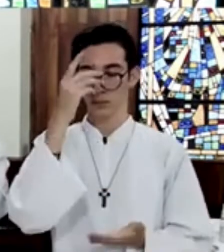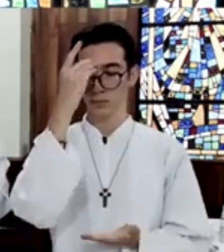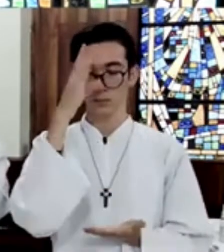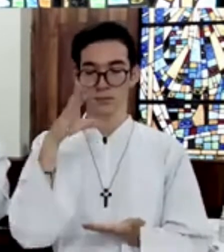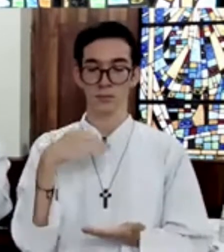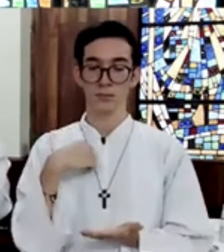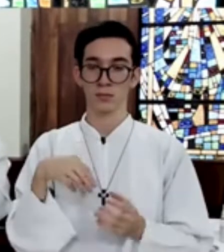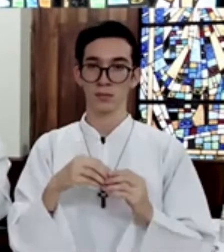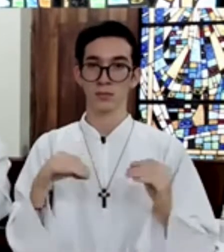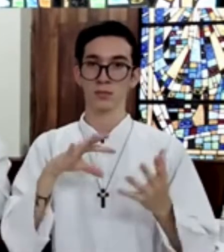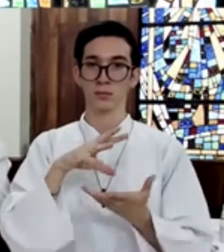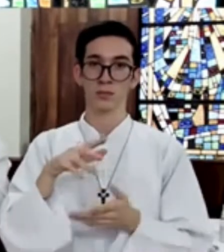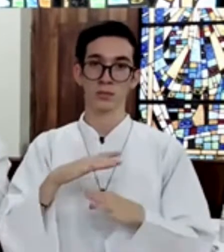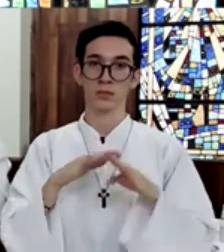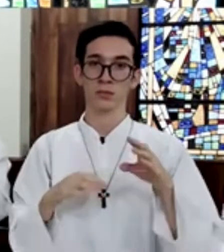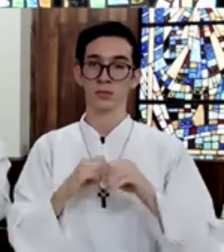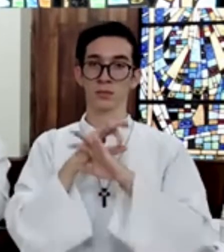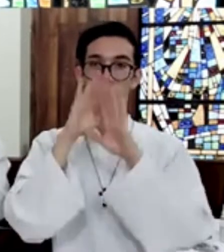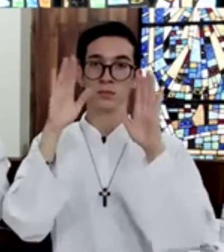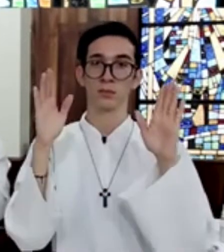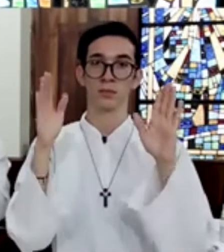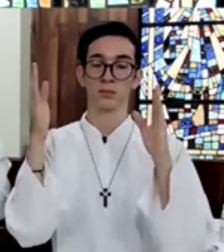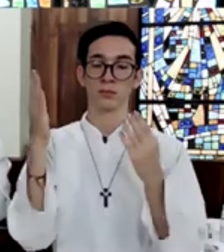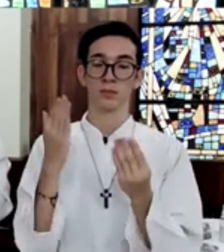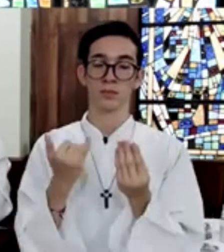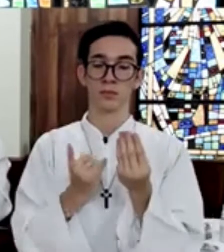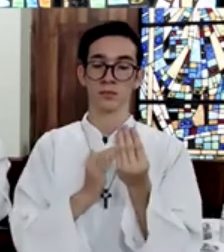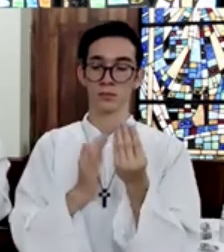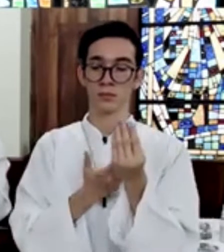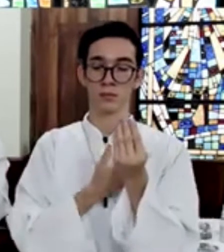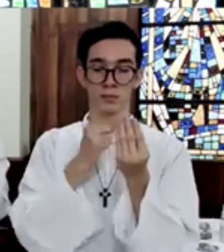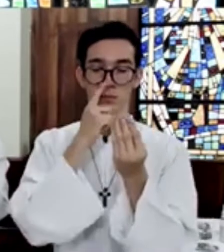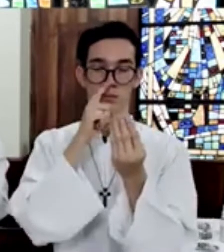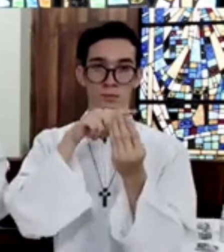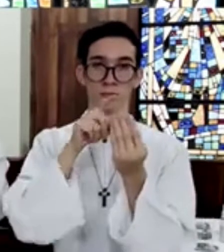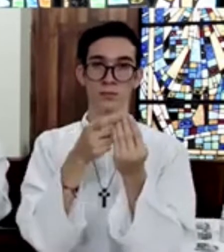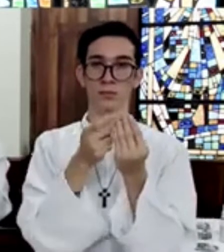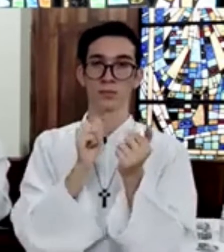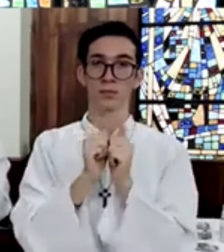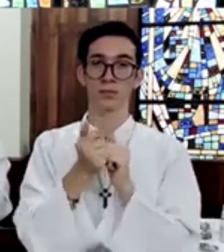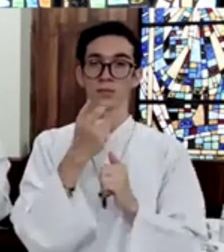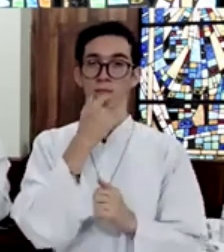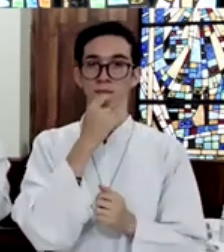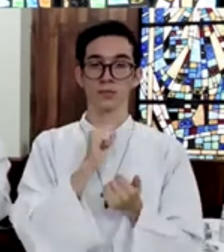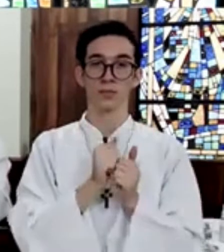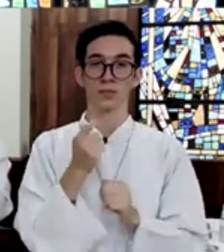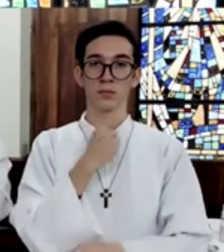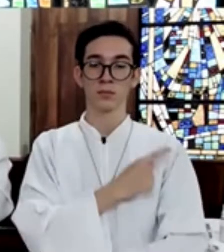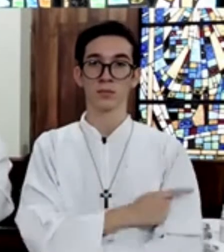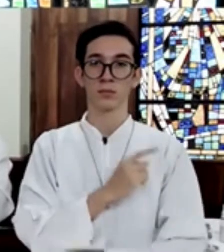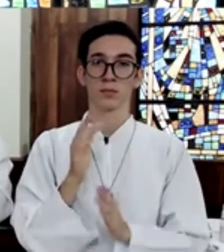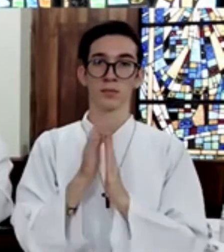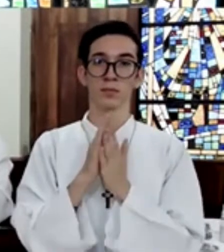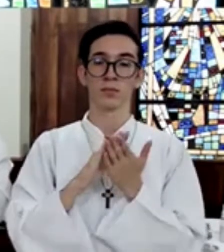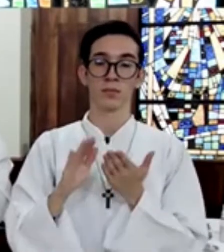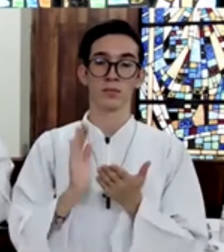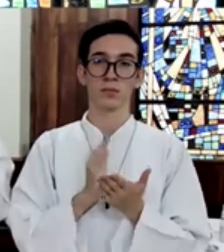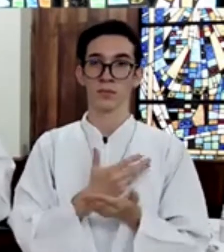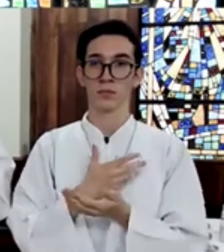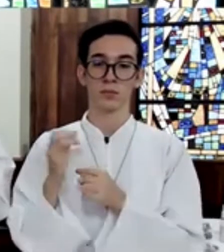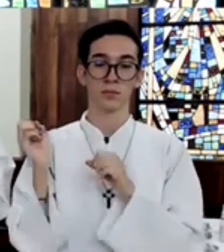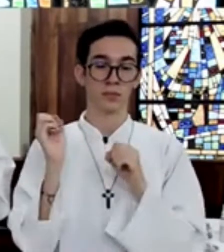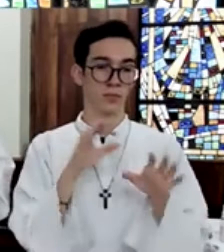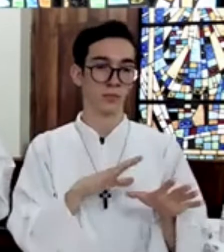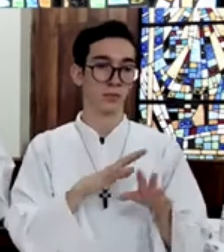tu voluntad en la tierra como en el cielo. Danos hoy nuestro pan de cada día. Perdona